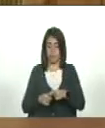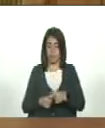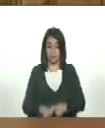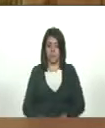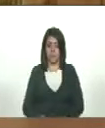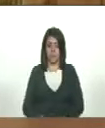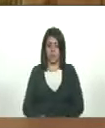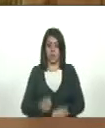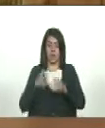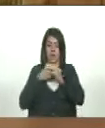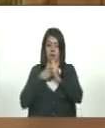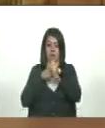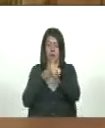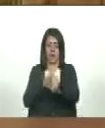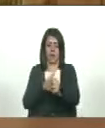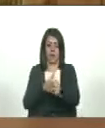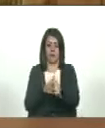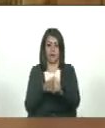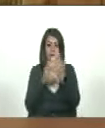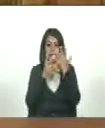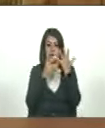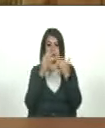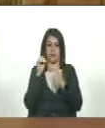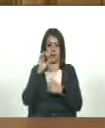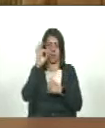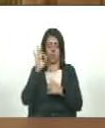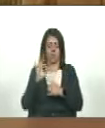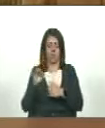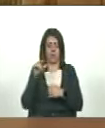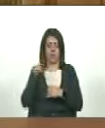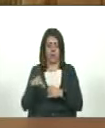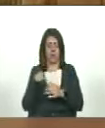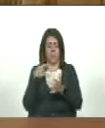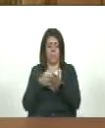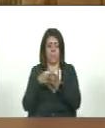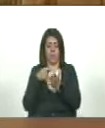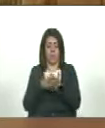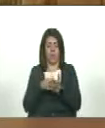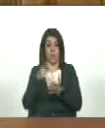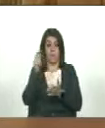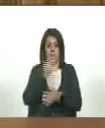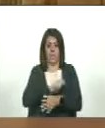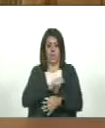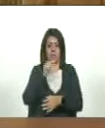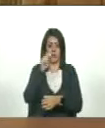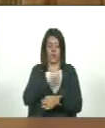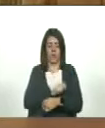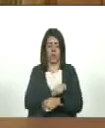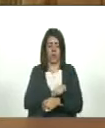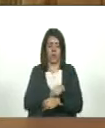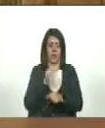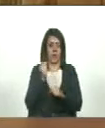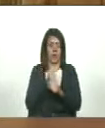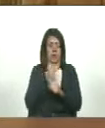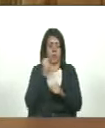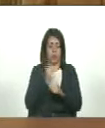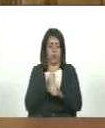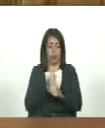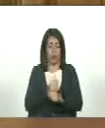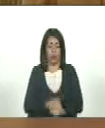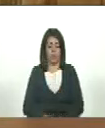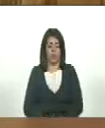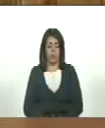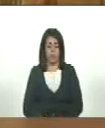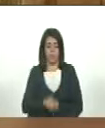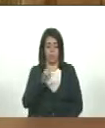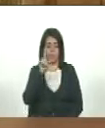está orientado en el 70% para el pago de los salarios de trabajadores activos